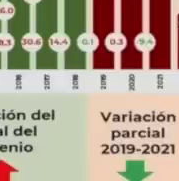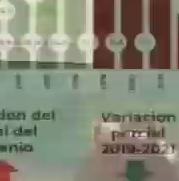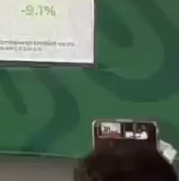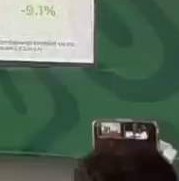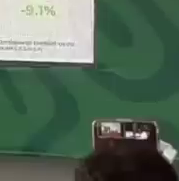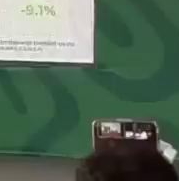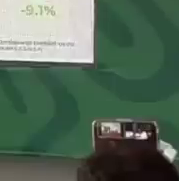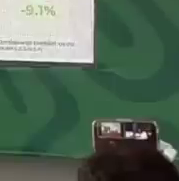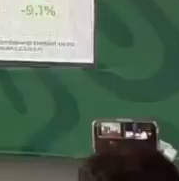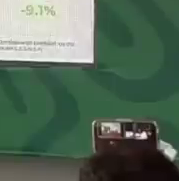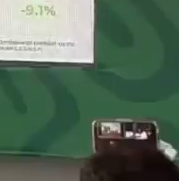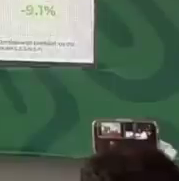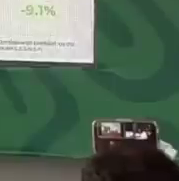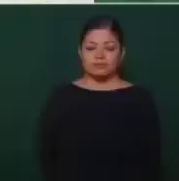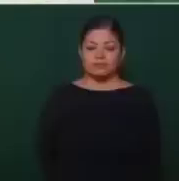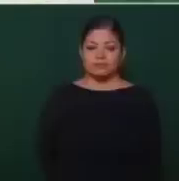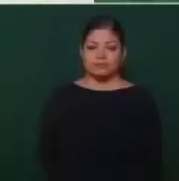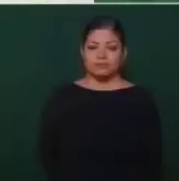Cedillo